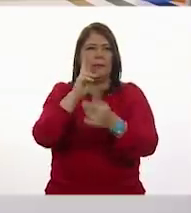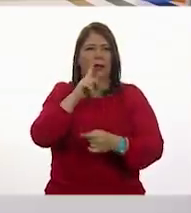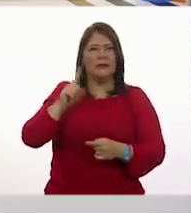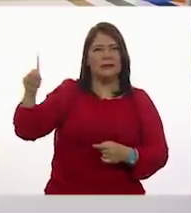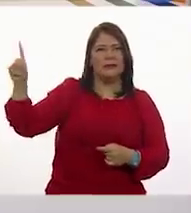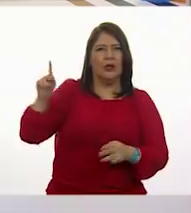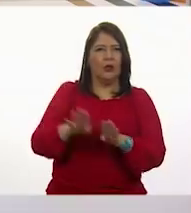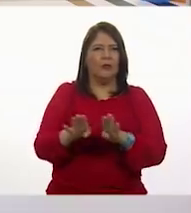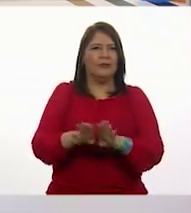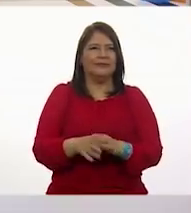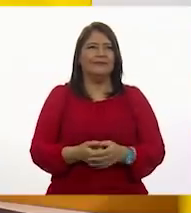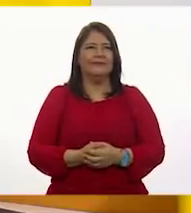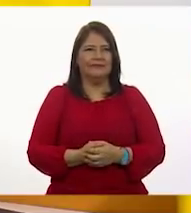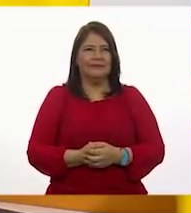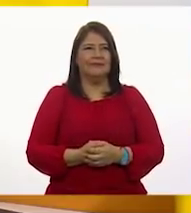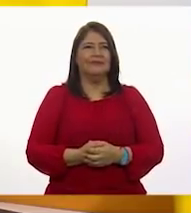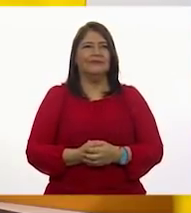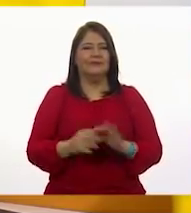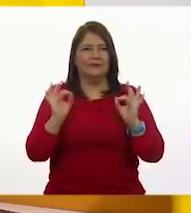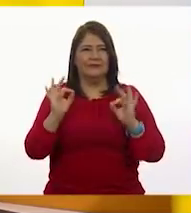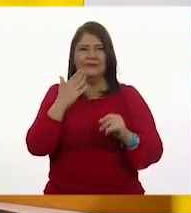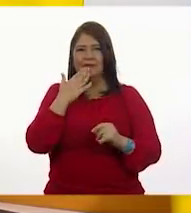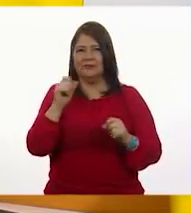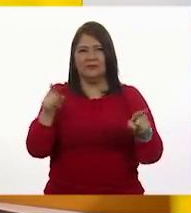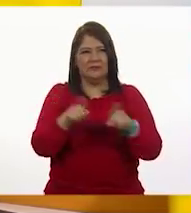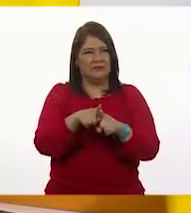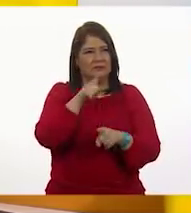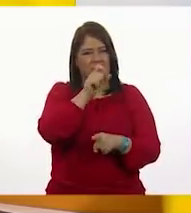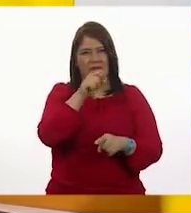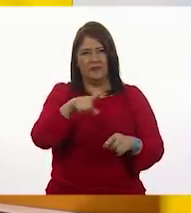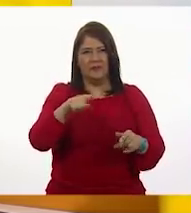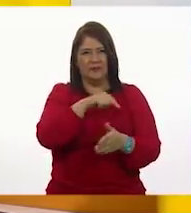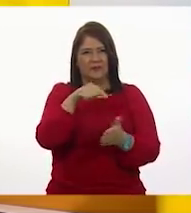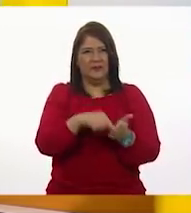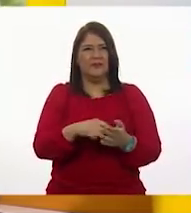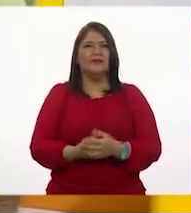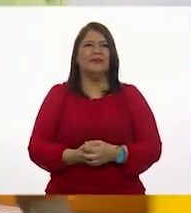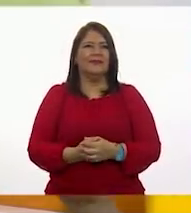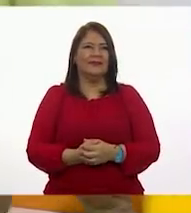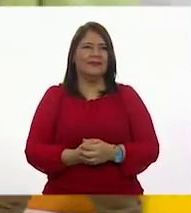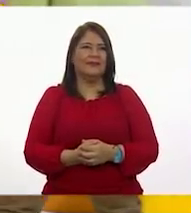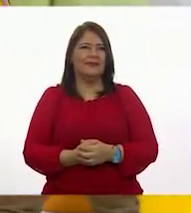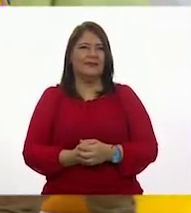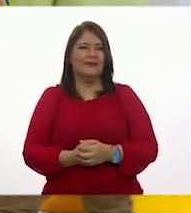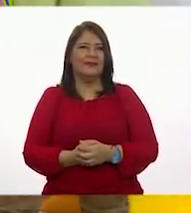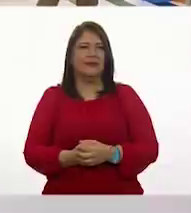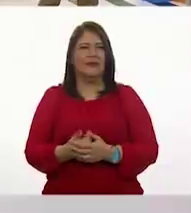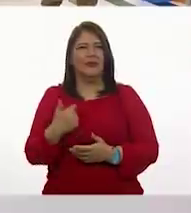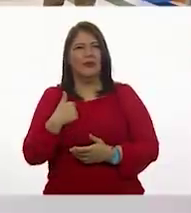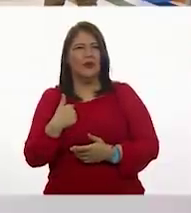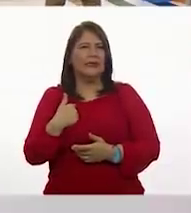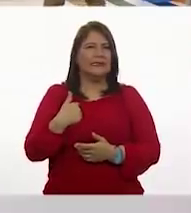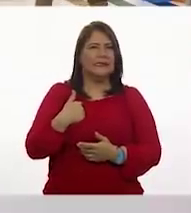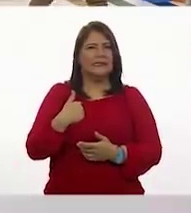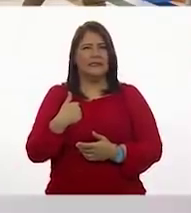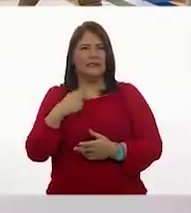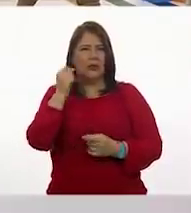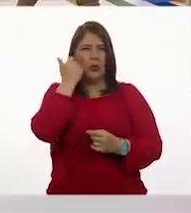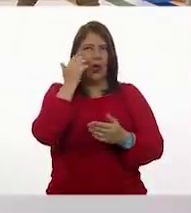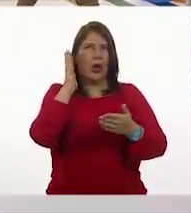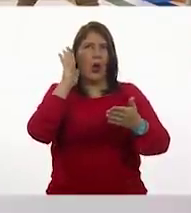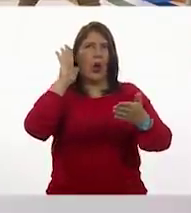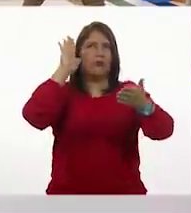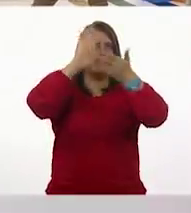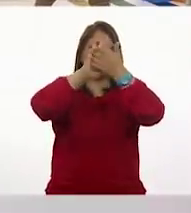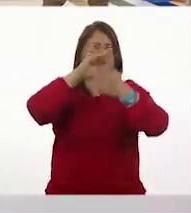Sí, perfecto. De muy ese bien. Mismo lado. De este mismo lado. Ahora lo voy a poner, no quiero tapar nada de allá